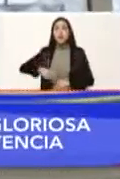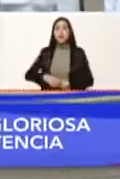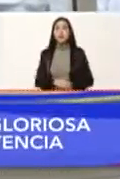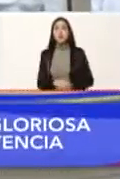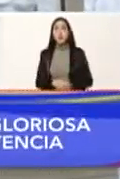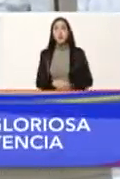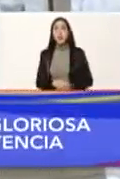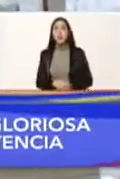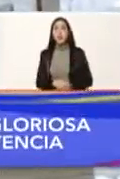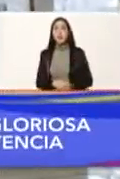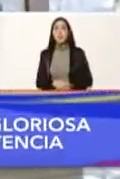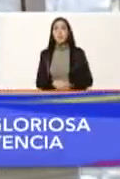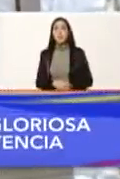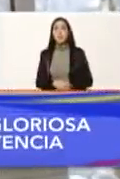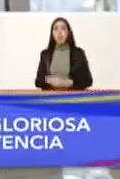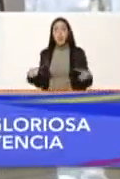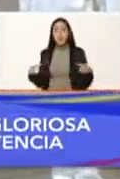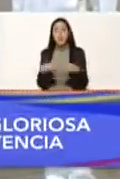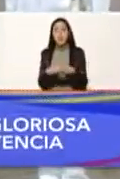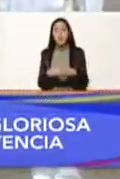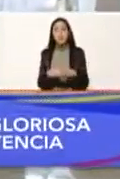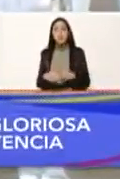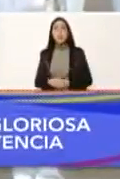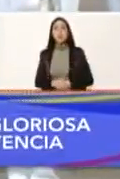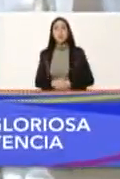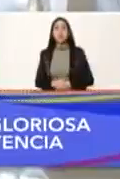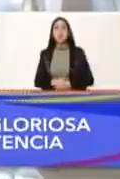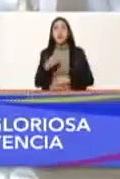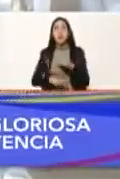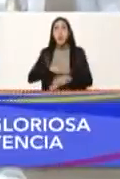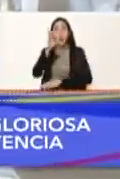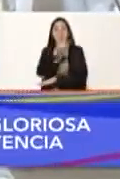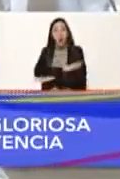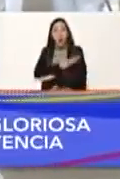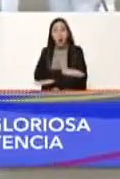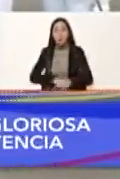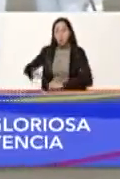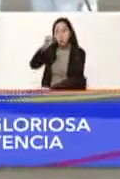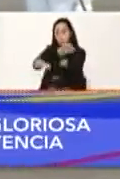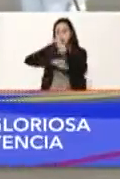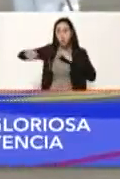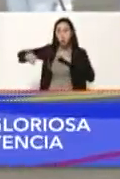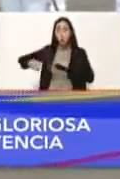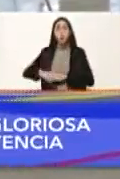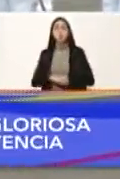Armada Nacional Bolivariana para desplegar sus capacidades y su poder militar.